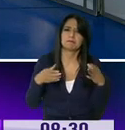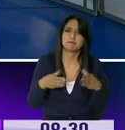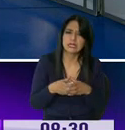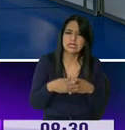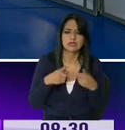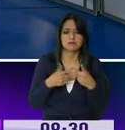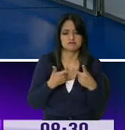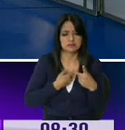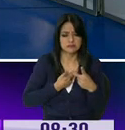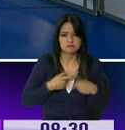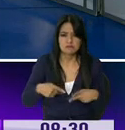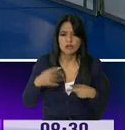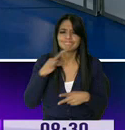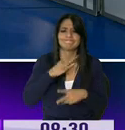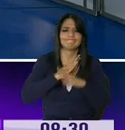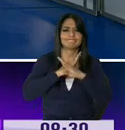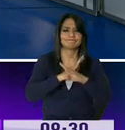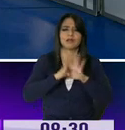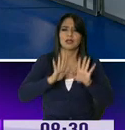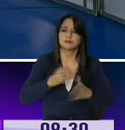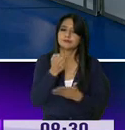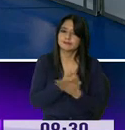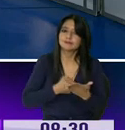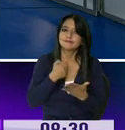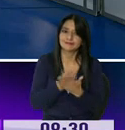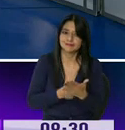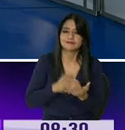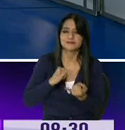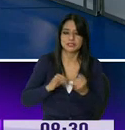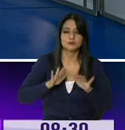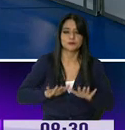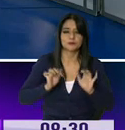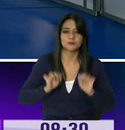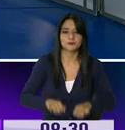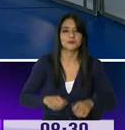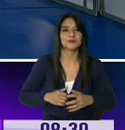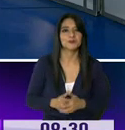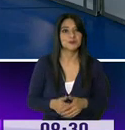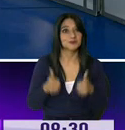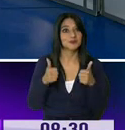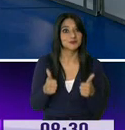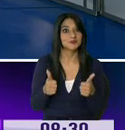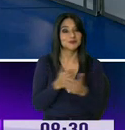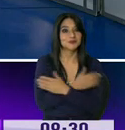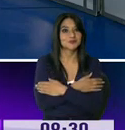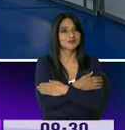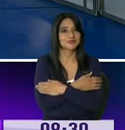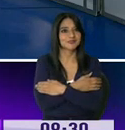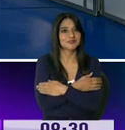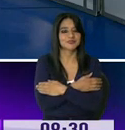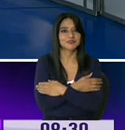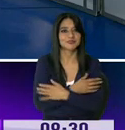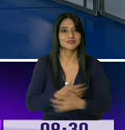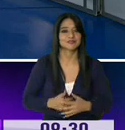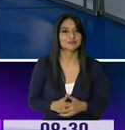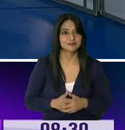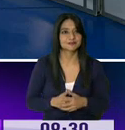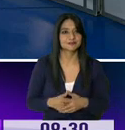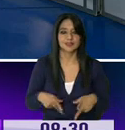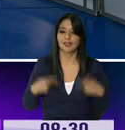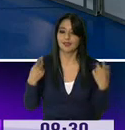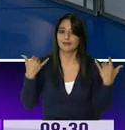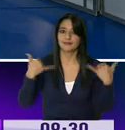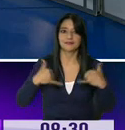contagiarse uno mismo y así todos luchar contra este virus. Bueno, mi querida Karin, un abrazo enorme. Hay que, la vida